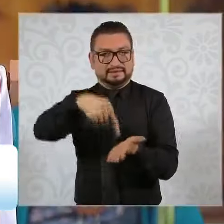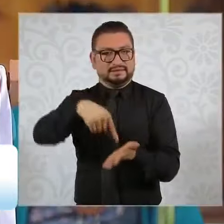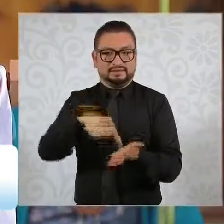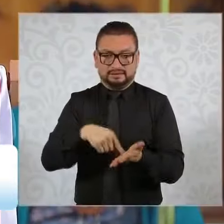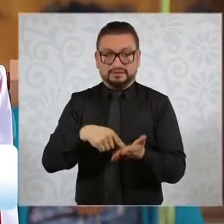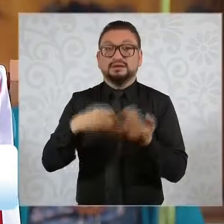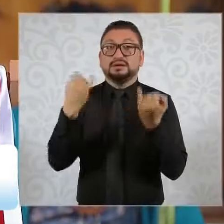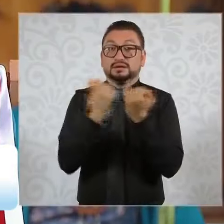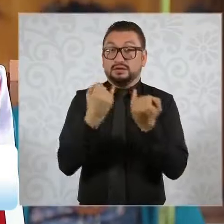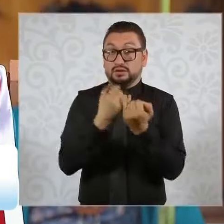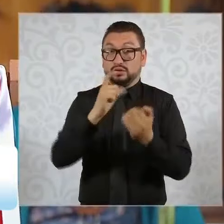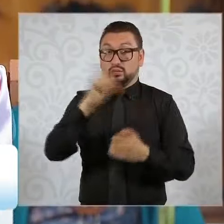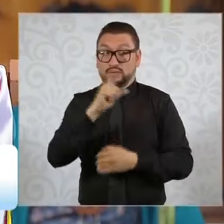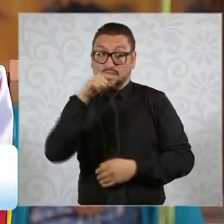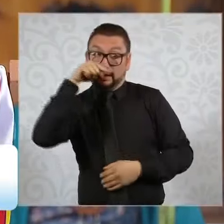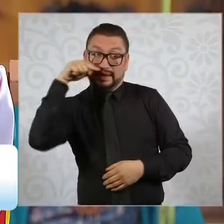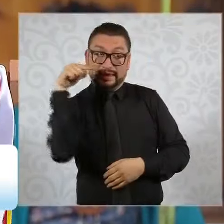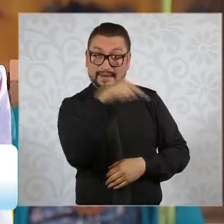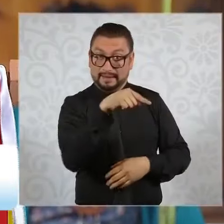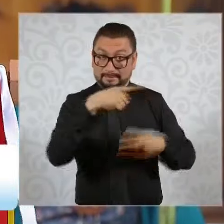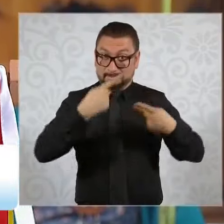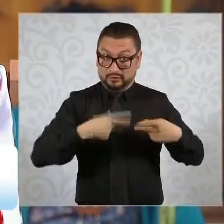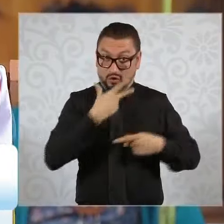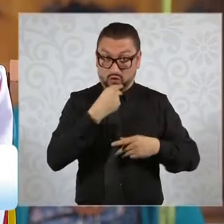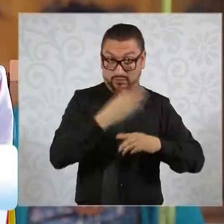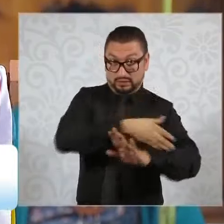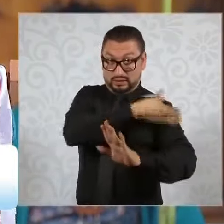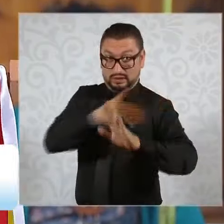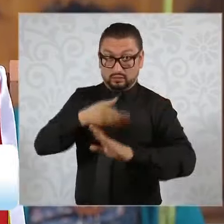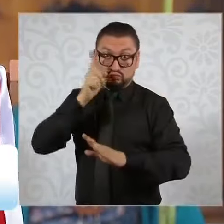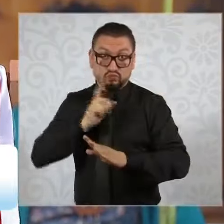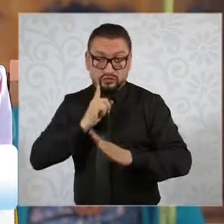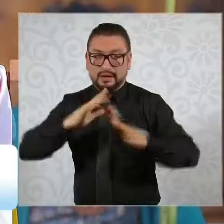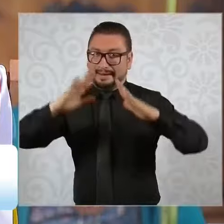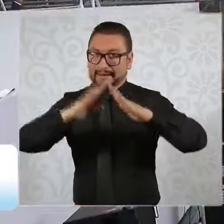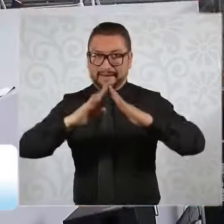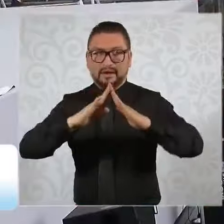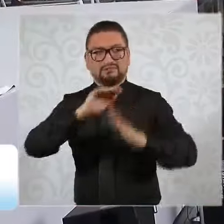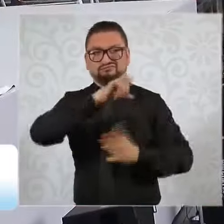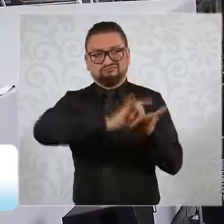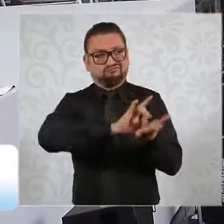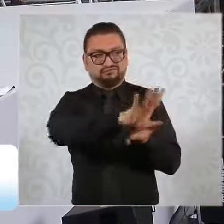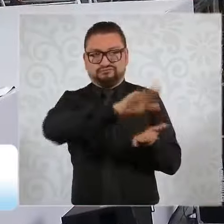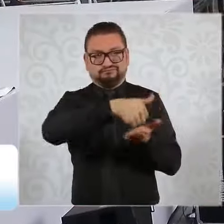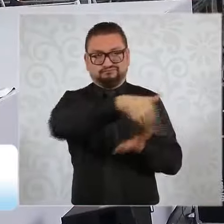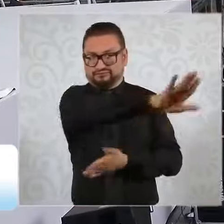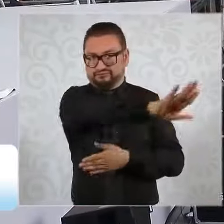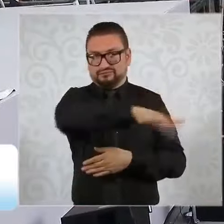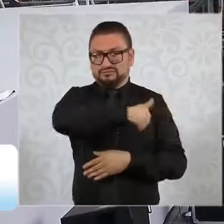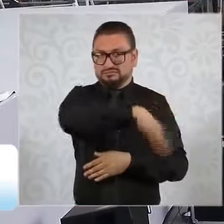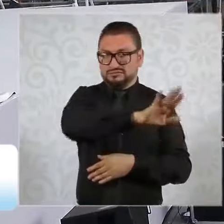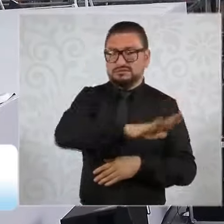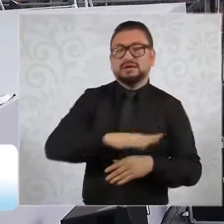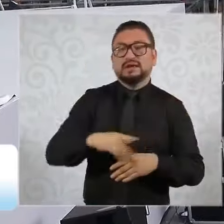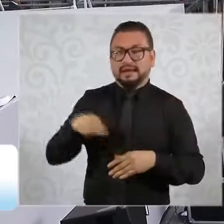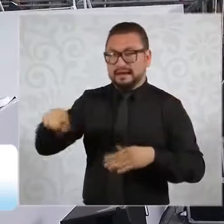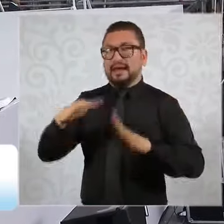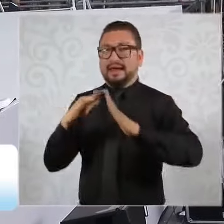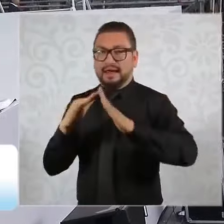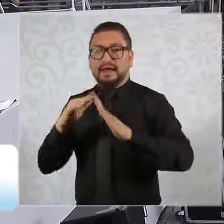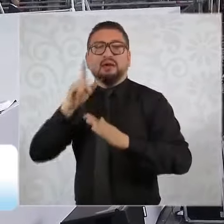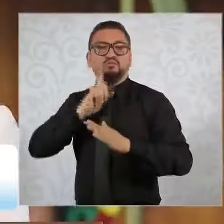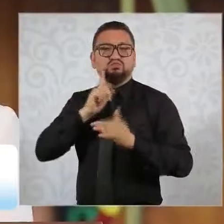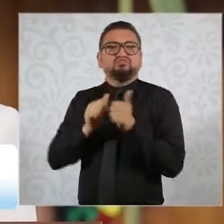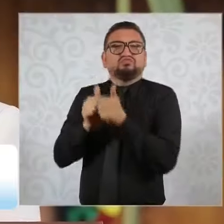el agresor sale de casa, para que sean los agresores los que dejen el hogar y no